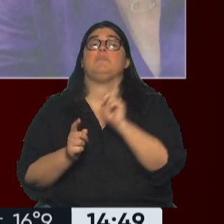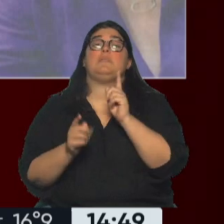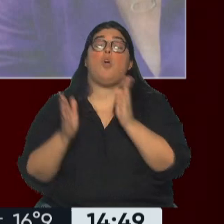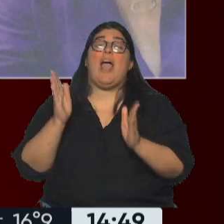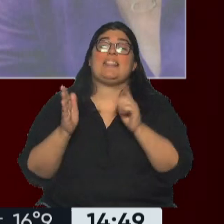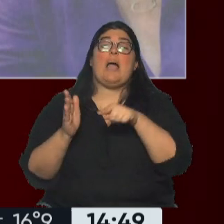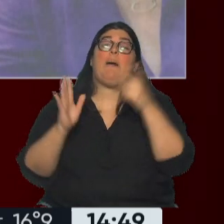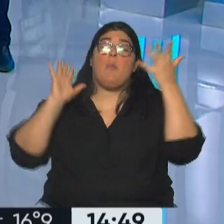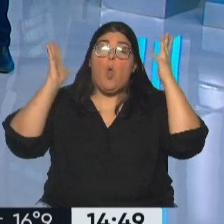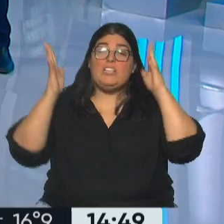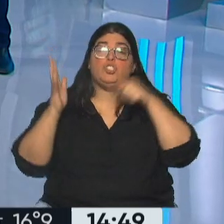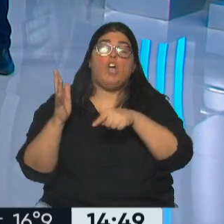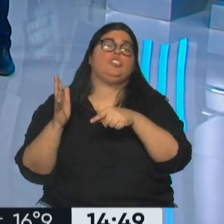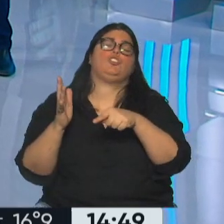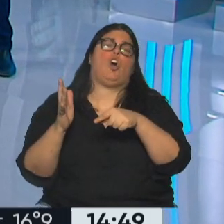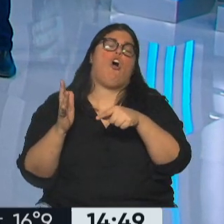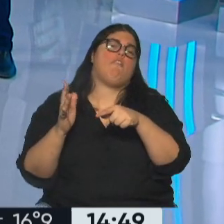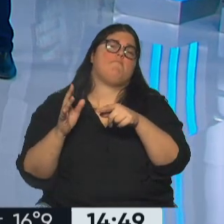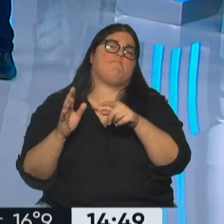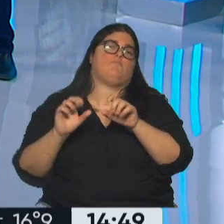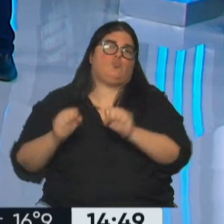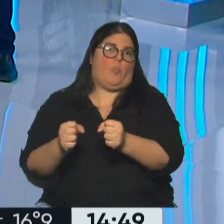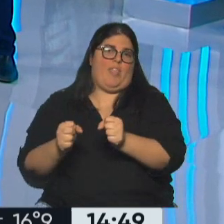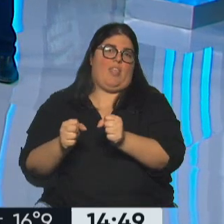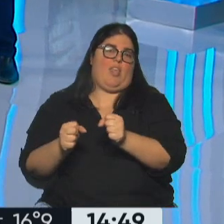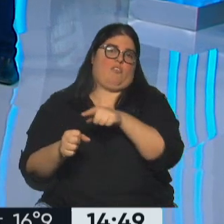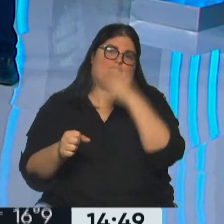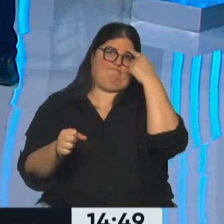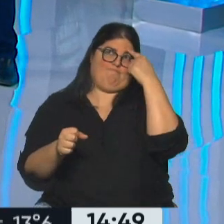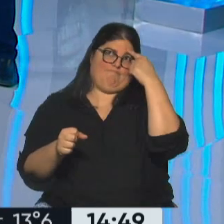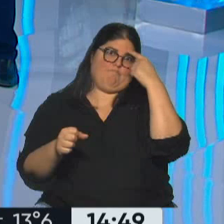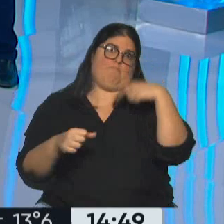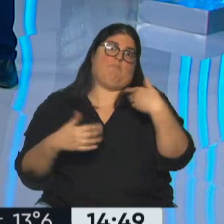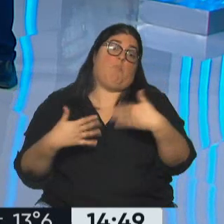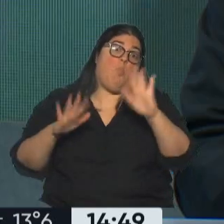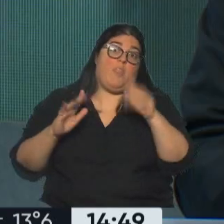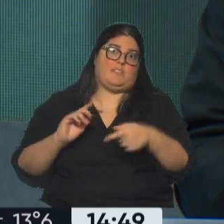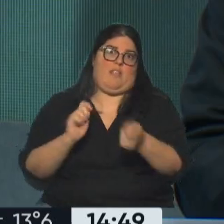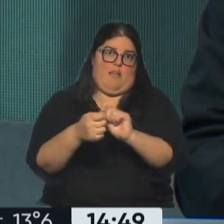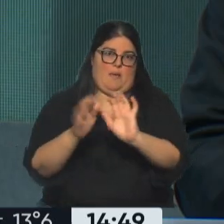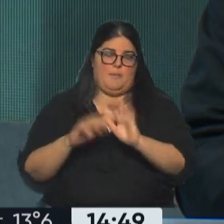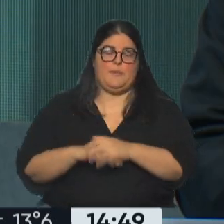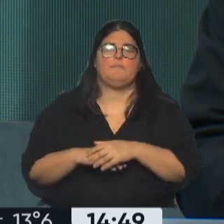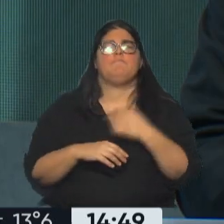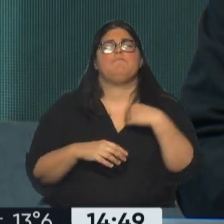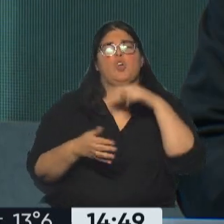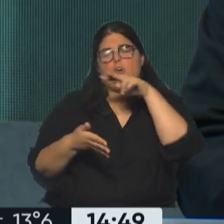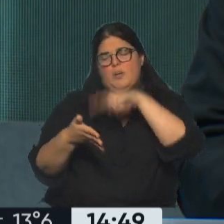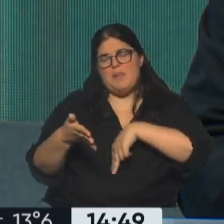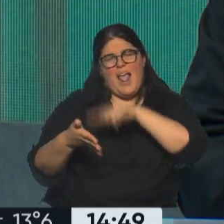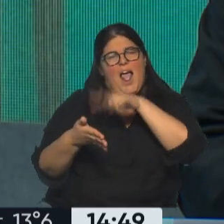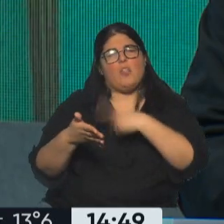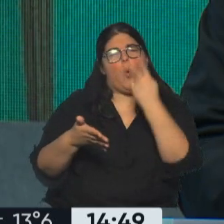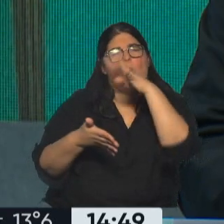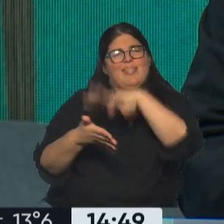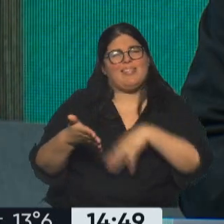Boris Johnson habrían quedado pendientes a su criterio. Estuve revisando un texto programático, quizás el